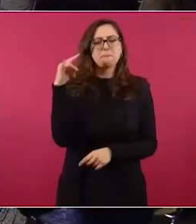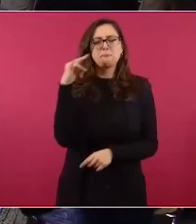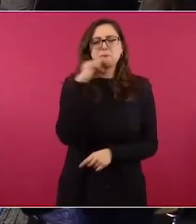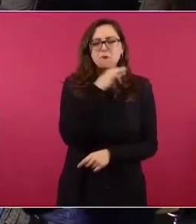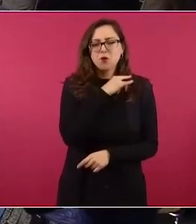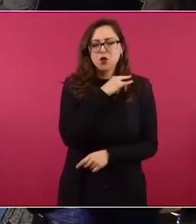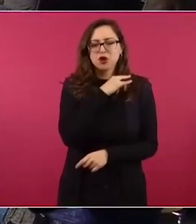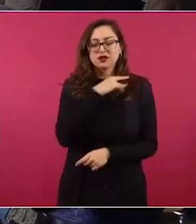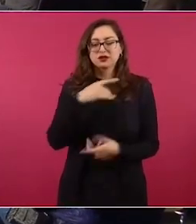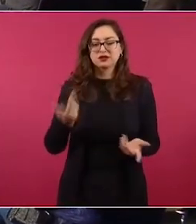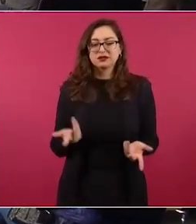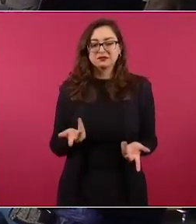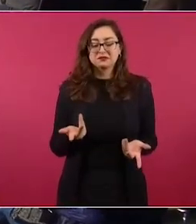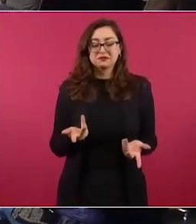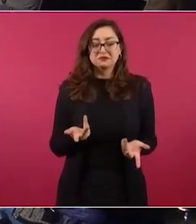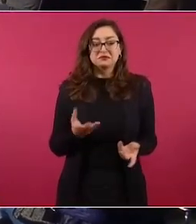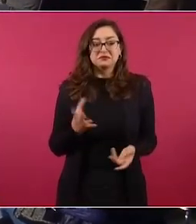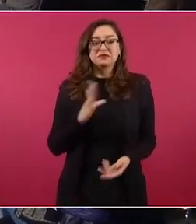Pruebas